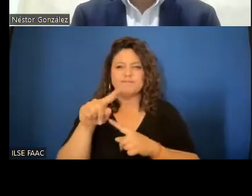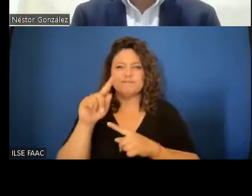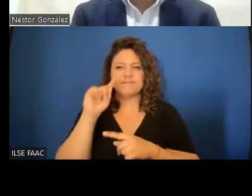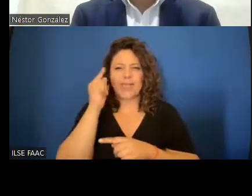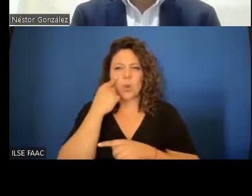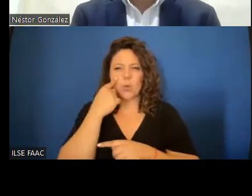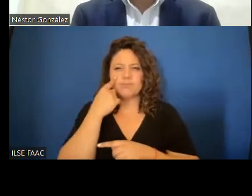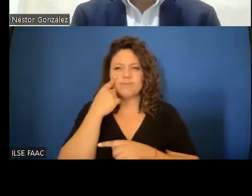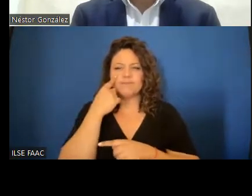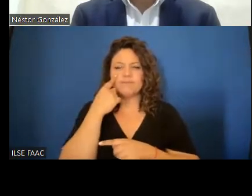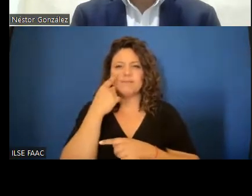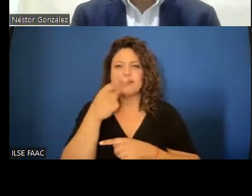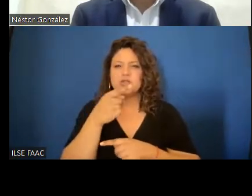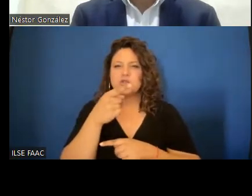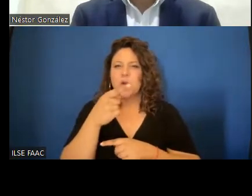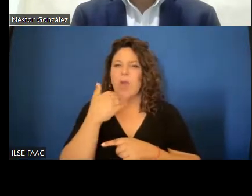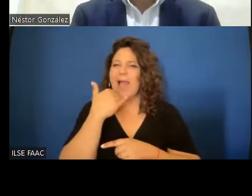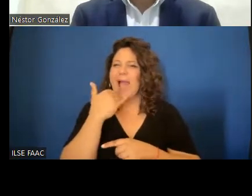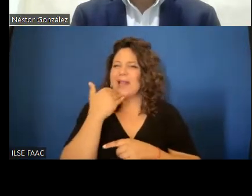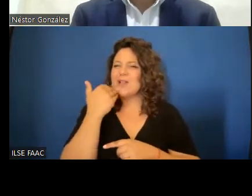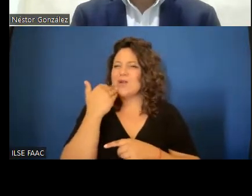un error.